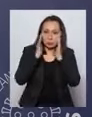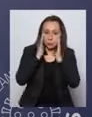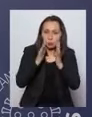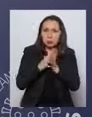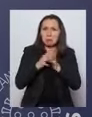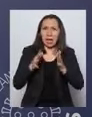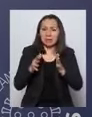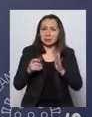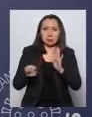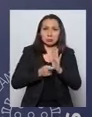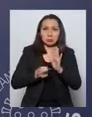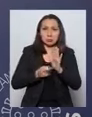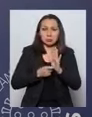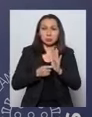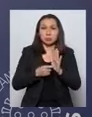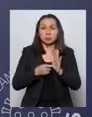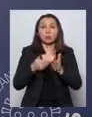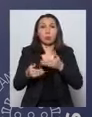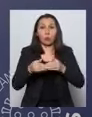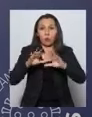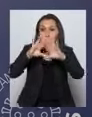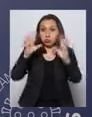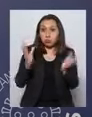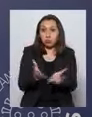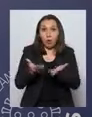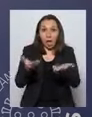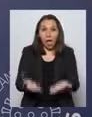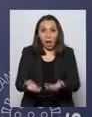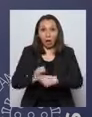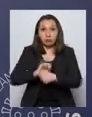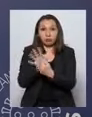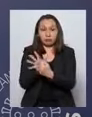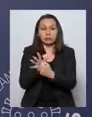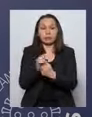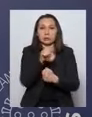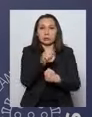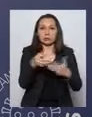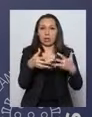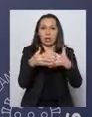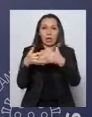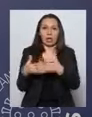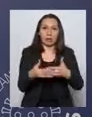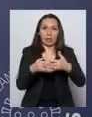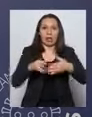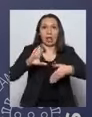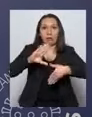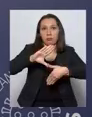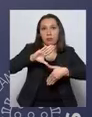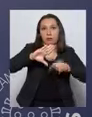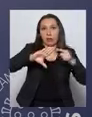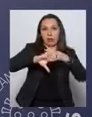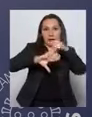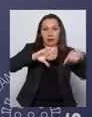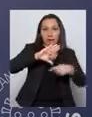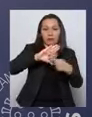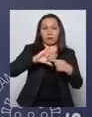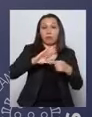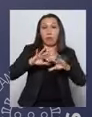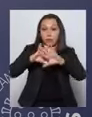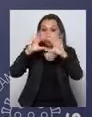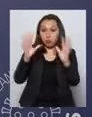lugar de más casos precisamente en el planeta es el continente americano en las cifras